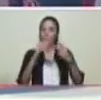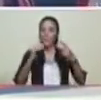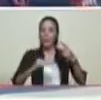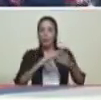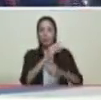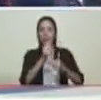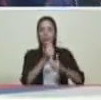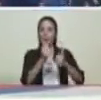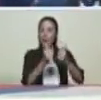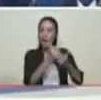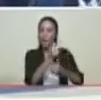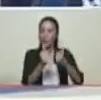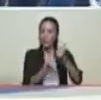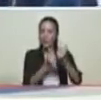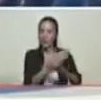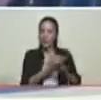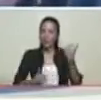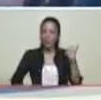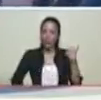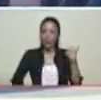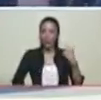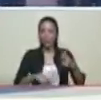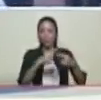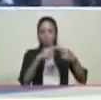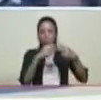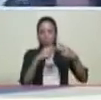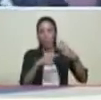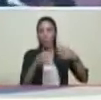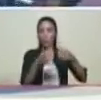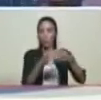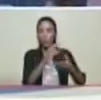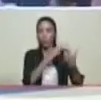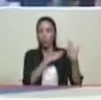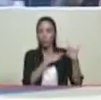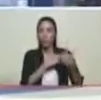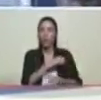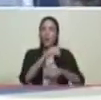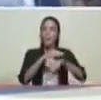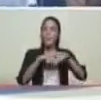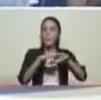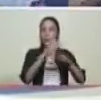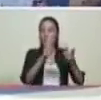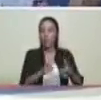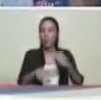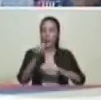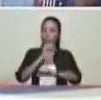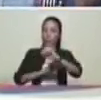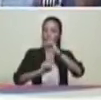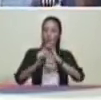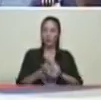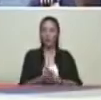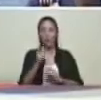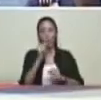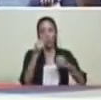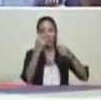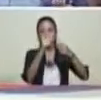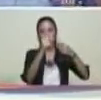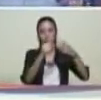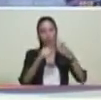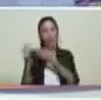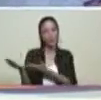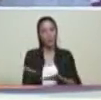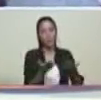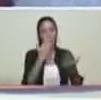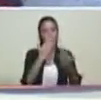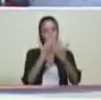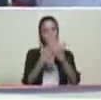lópez vicepresidente sectorial de soberanía política seguridad y paz y ministro del poder popular para defensa el sión almirante en jefe remedio se va